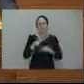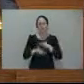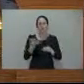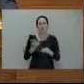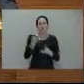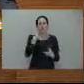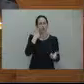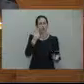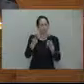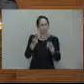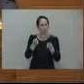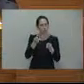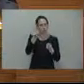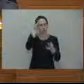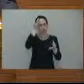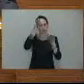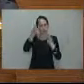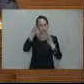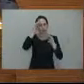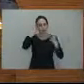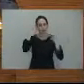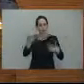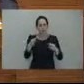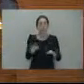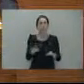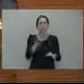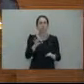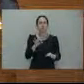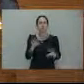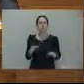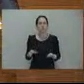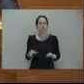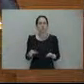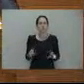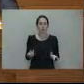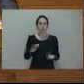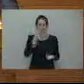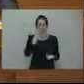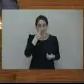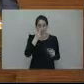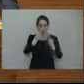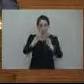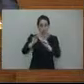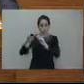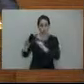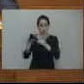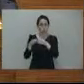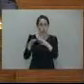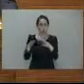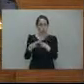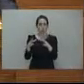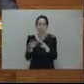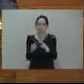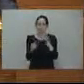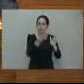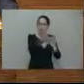rigurosa, sensata y razonable, que ha conciliado los intereses de los distintos grupos sociales. Estamos hablando